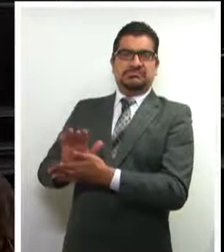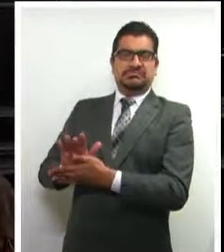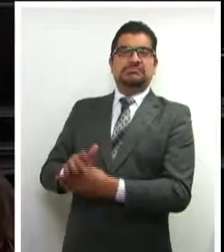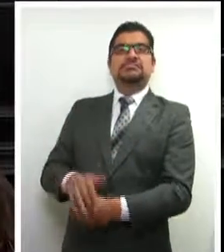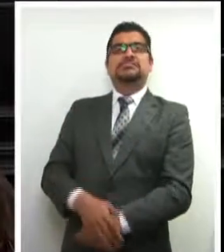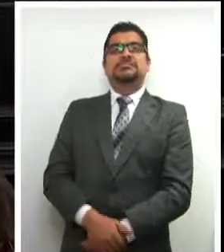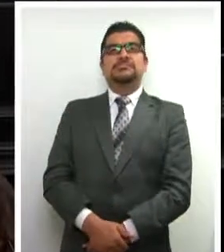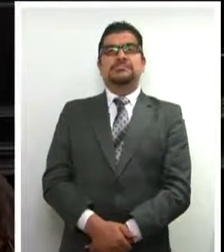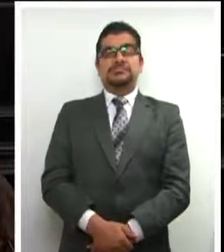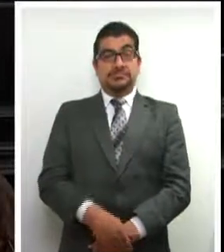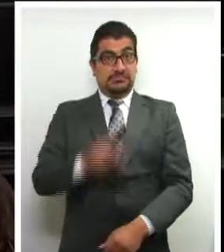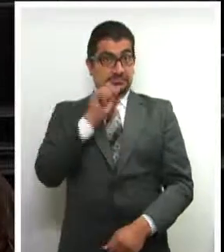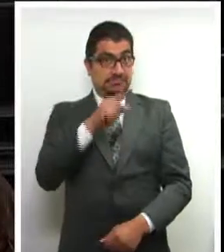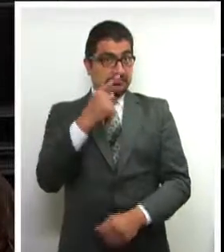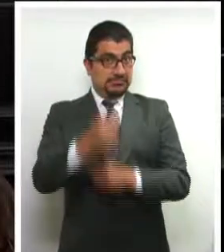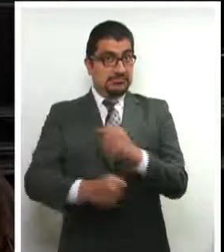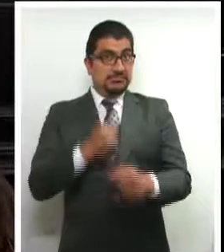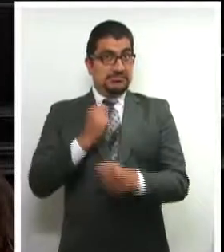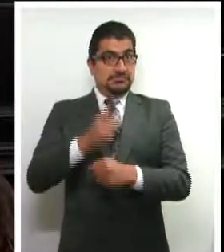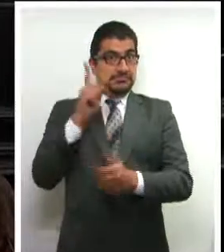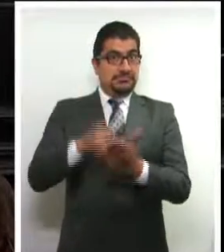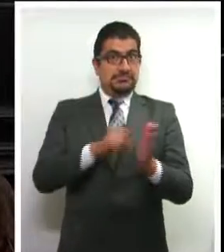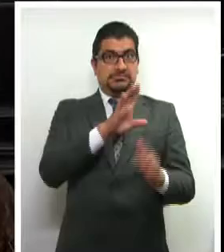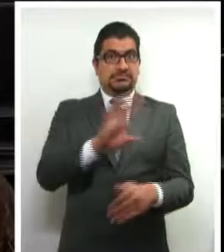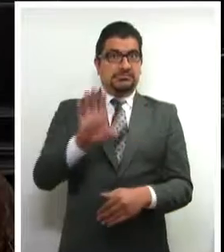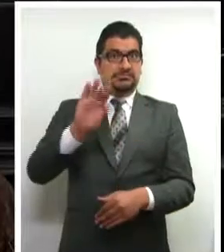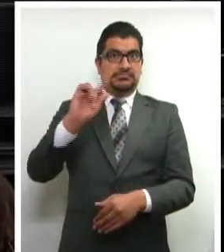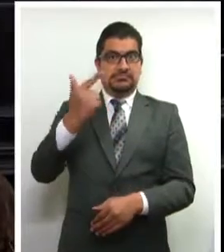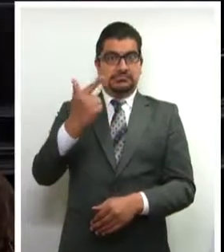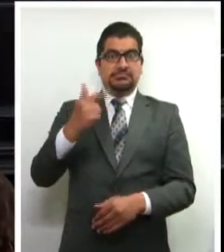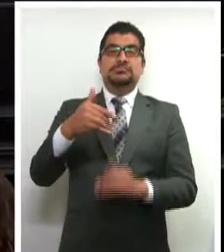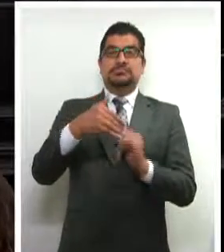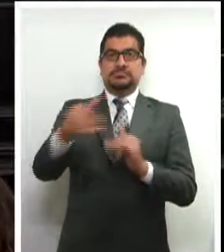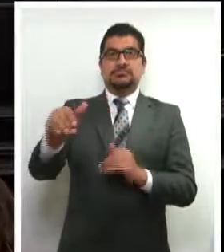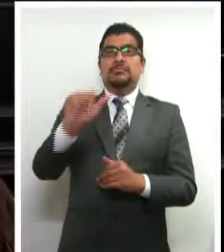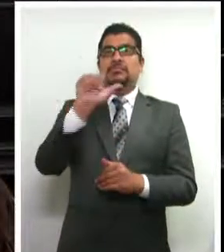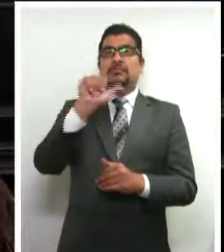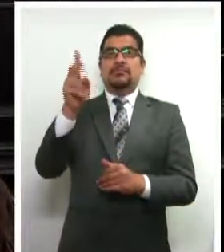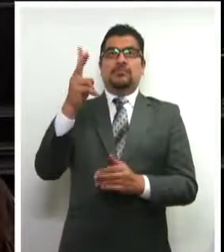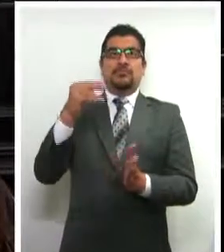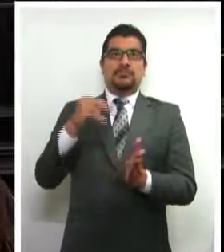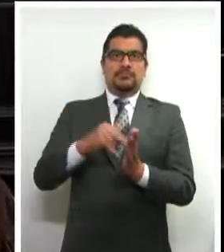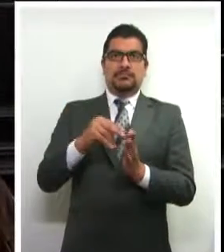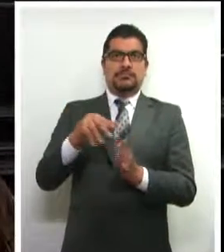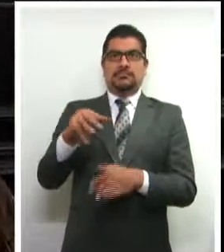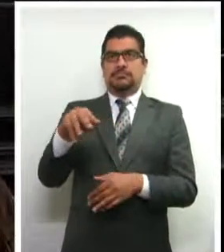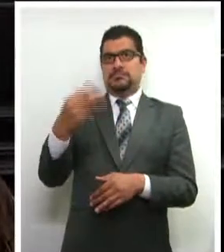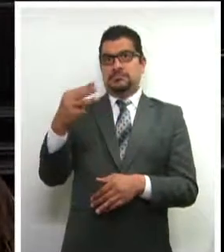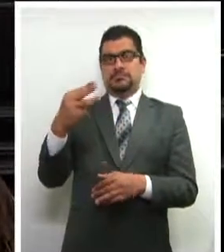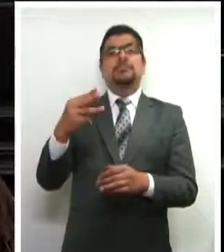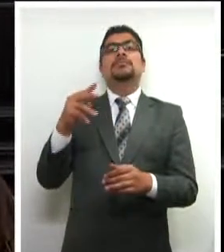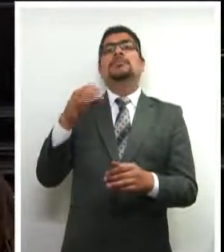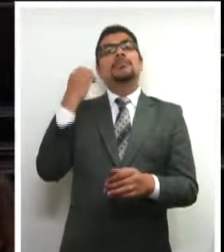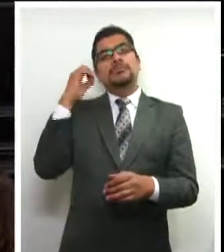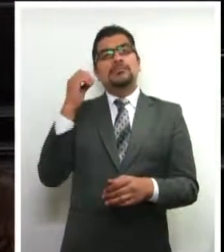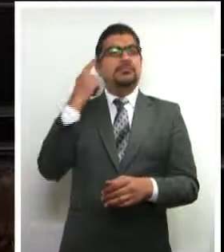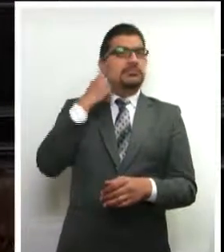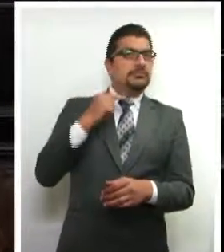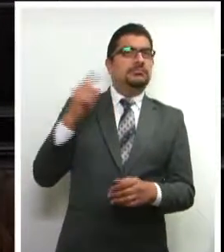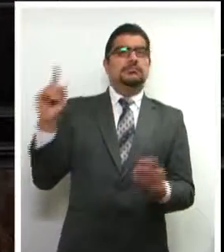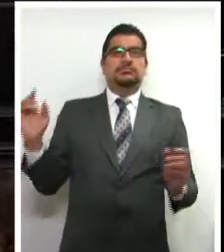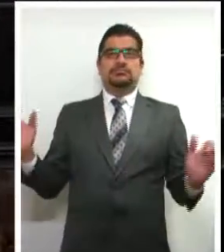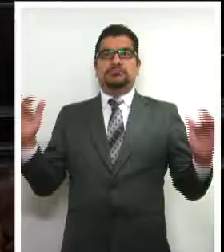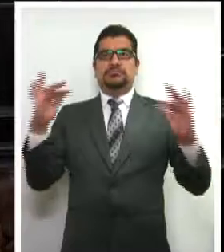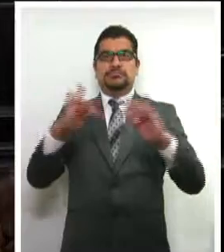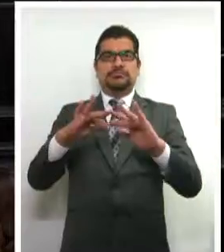discriminación. En el año de 1997 al 2013 se realizó en Oaxaca y Guerrero los encuentros de